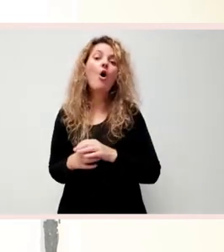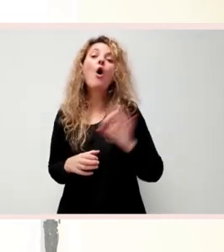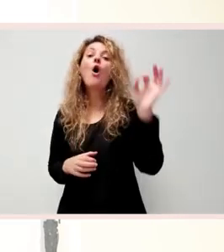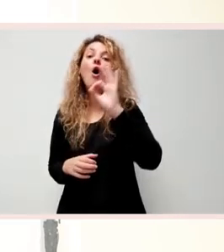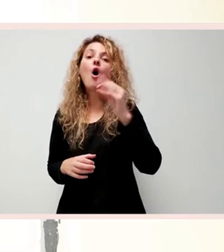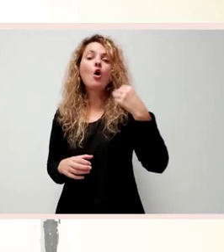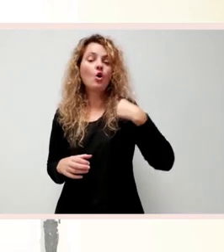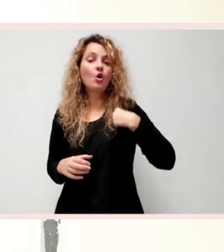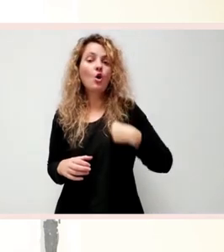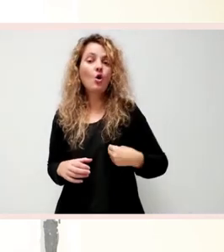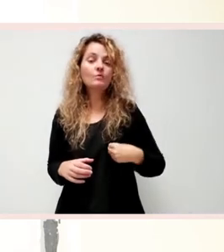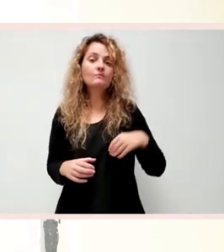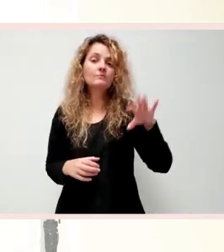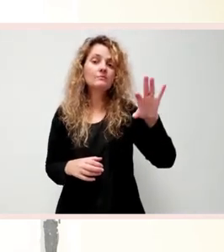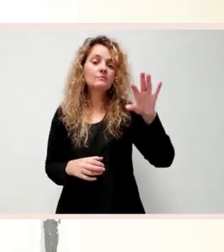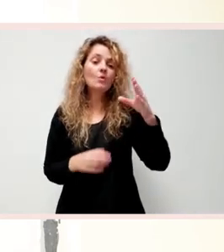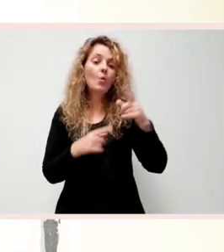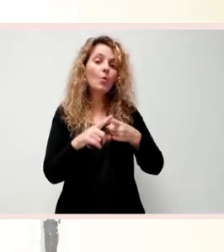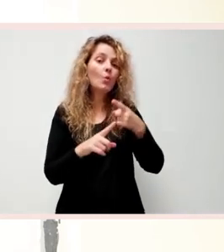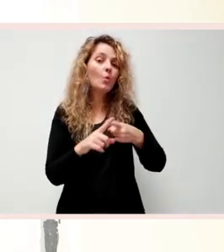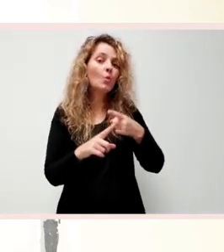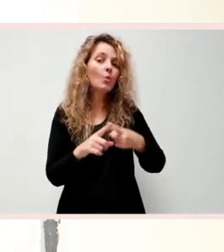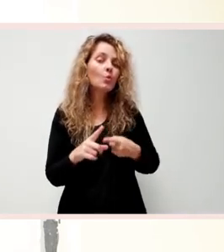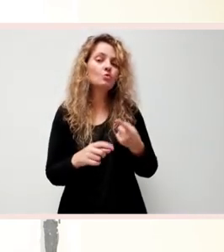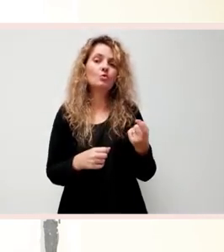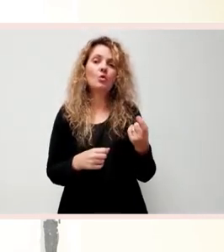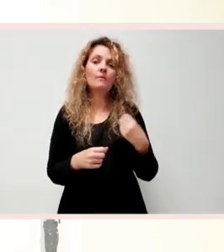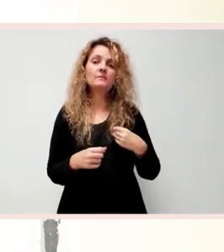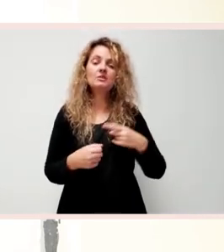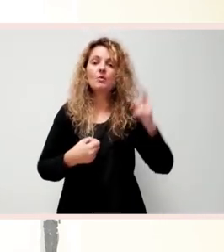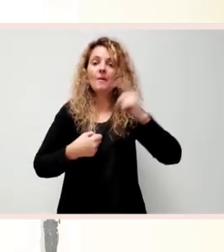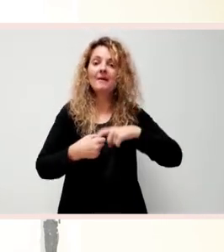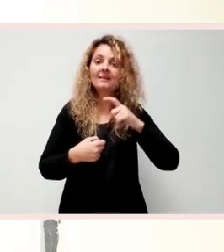ou ben os propios elementos ou utensilios que participan